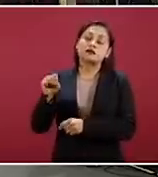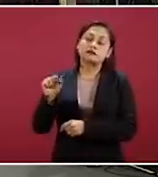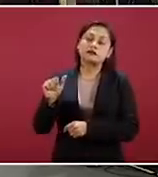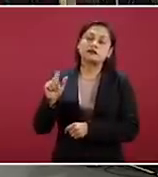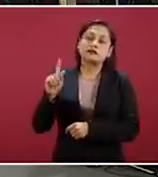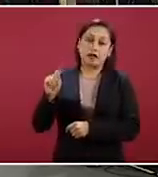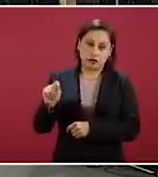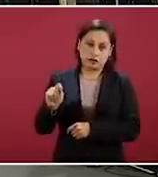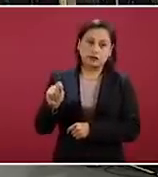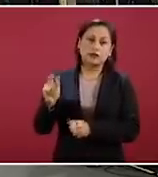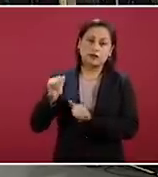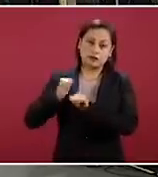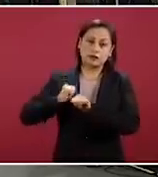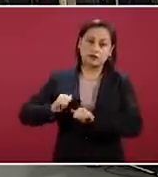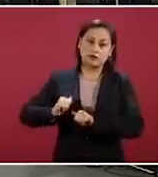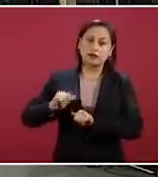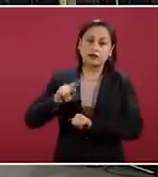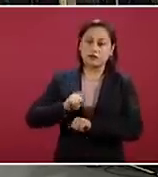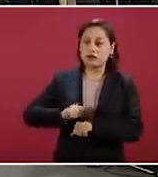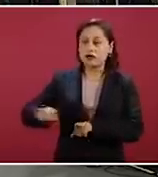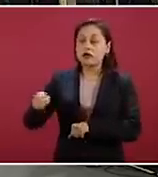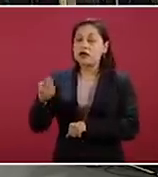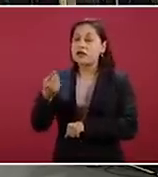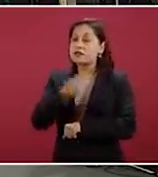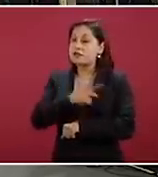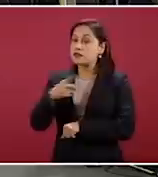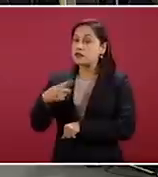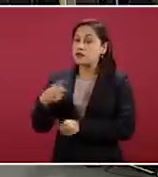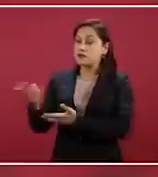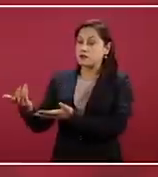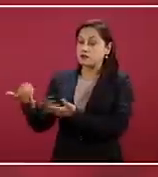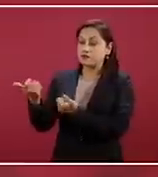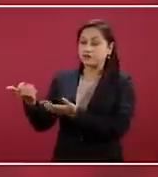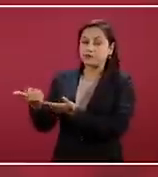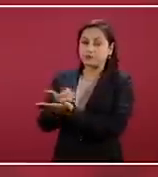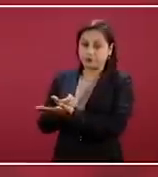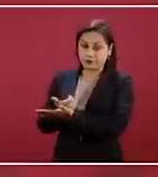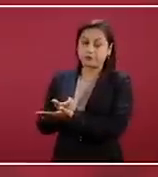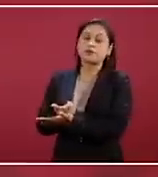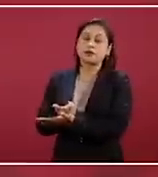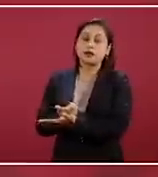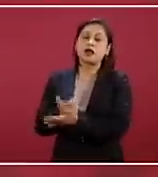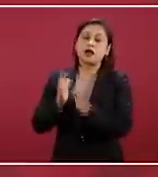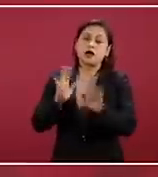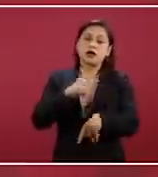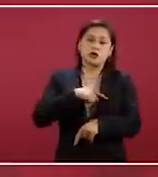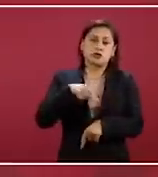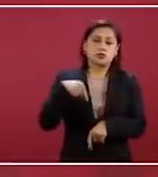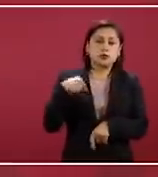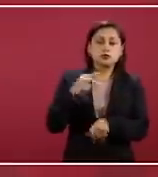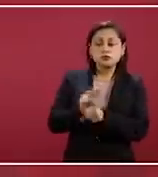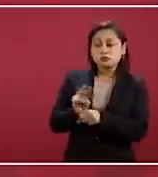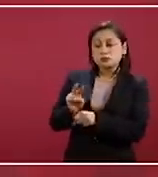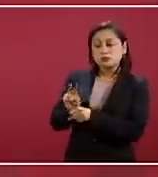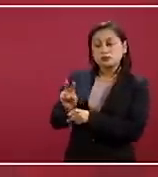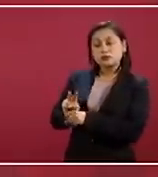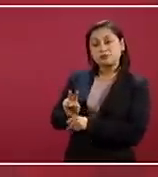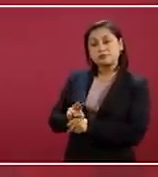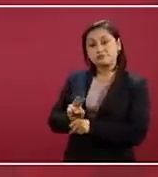hacer los cobros correspondientes por este derecho. Y nosotros estamos también dándole seguimiento, pero la